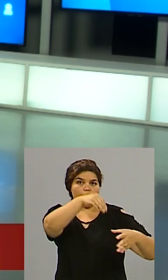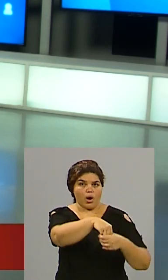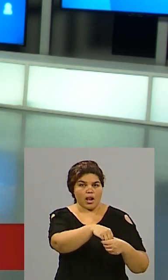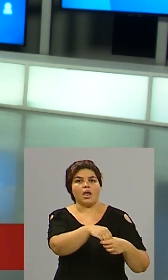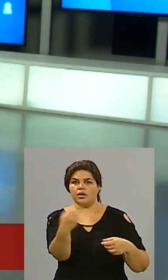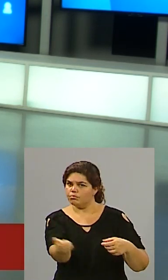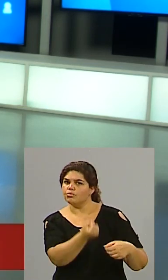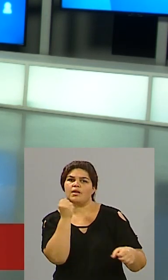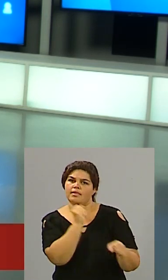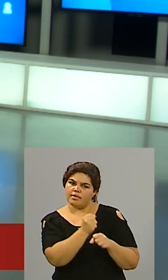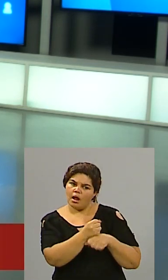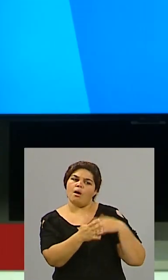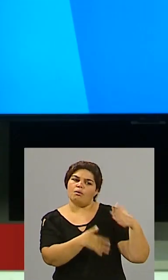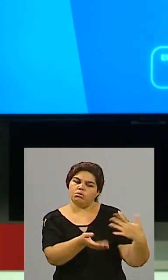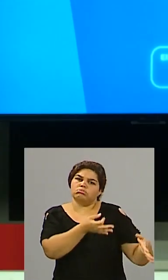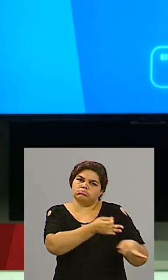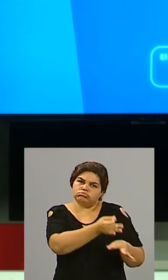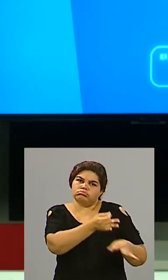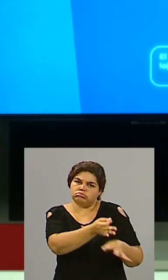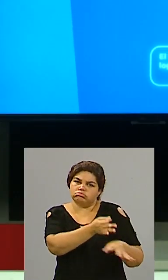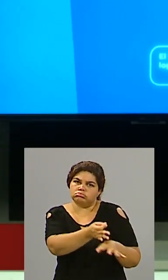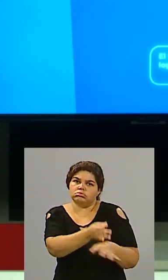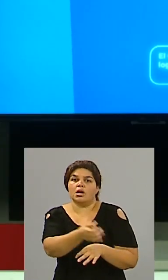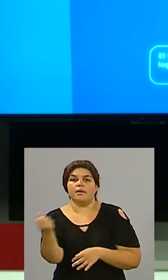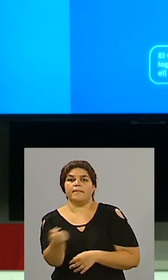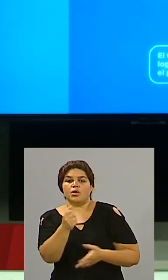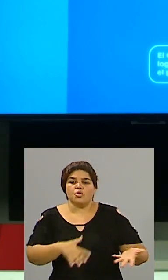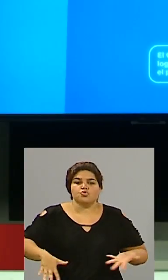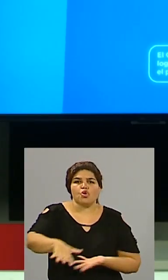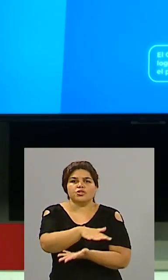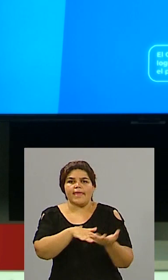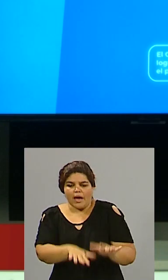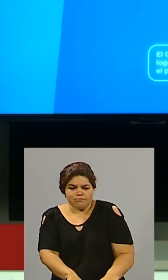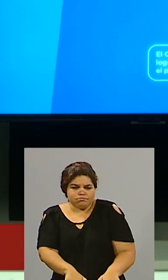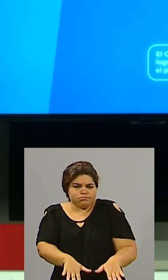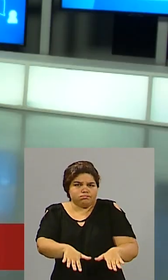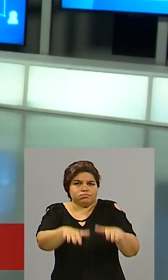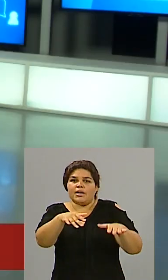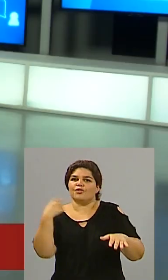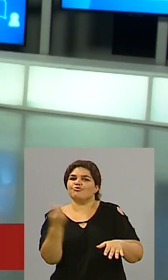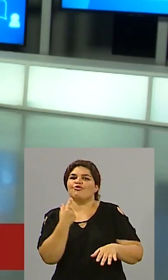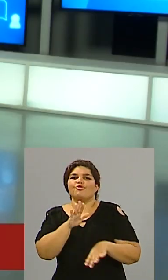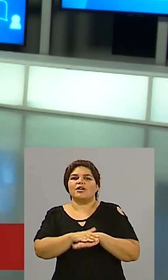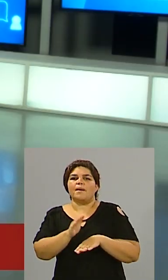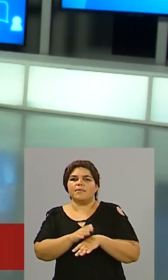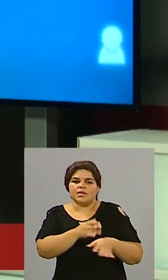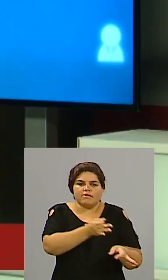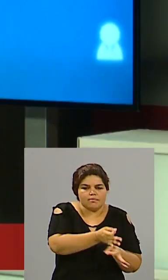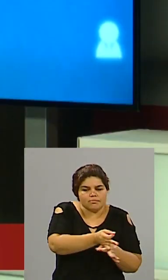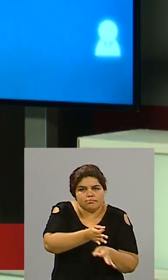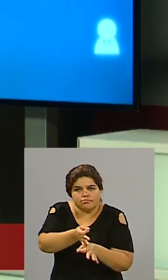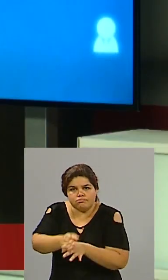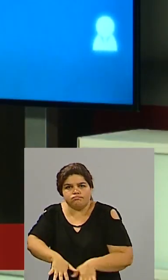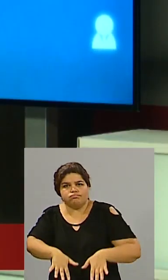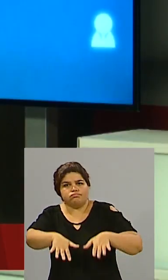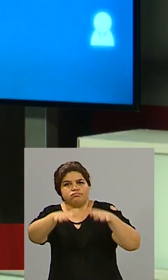programas. Si no, no hay forma. O sea, si como sociedad no empezamos a formar desde los inicios, ¿no? Con estos paradigmas. En la parte de la